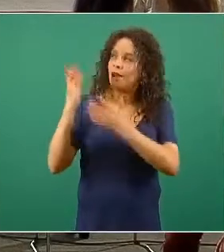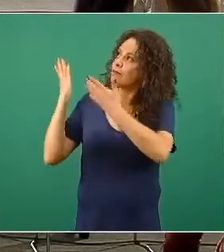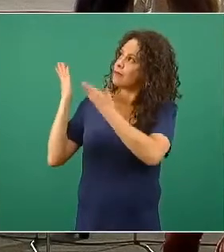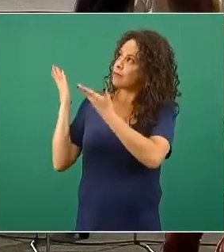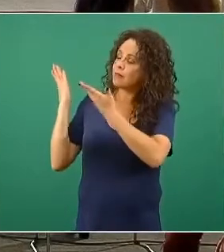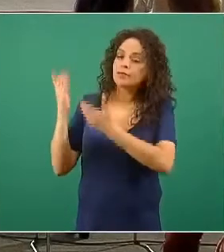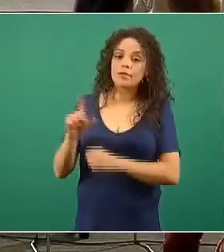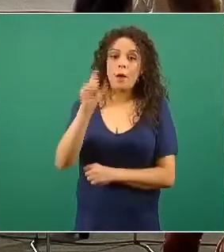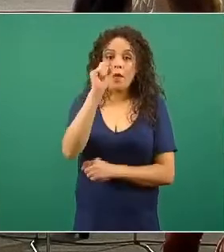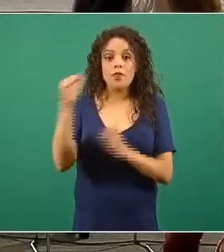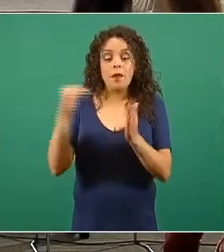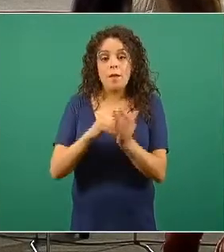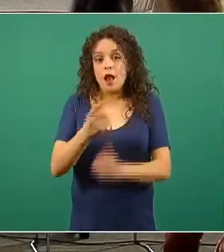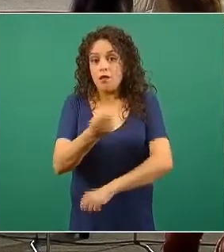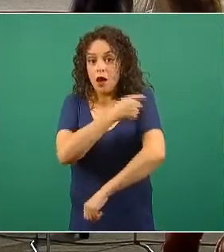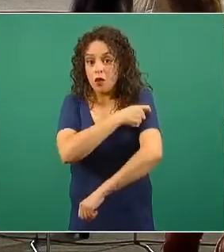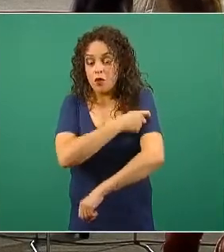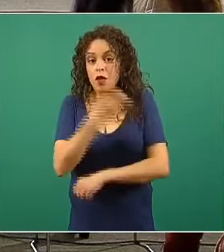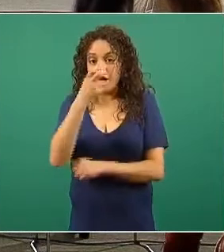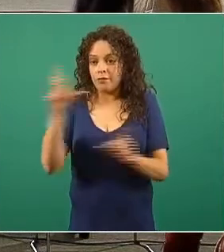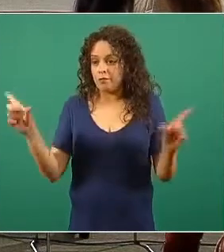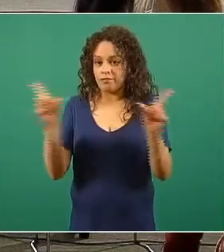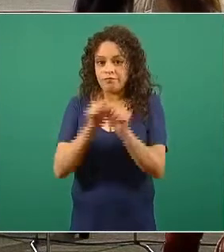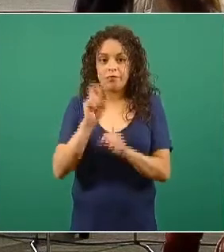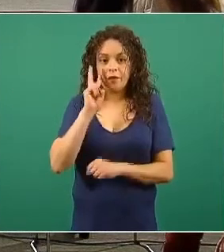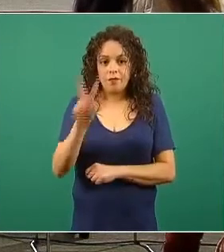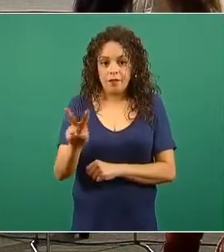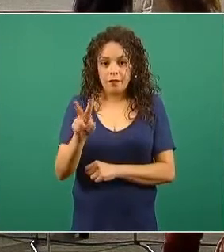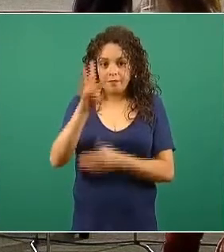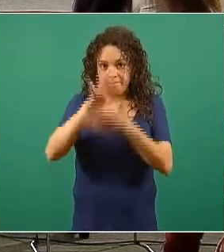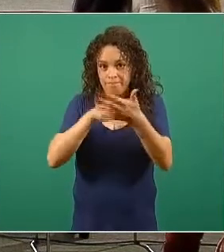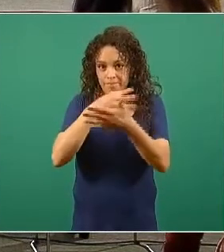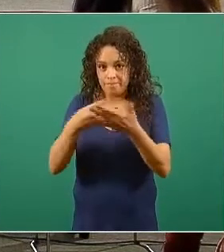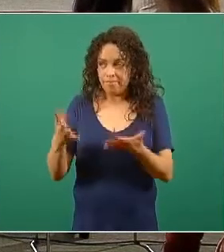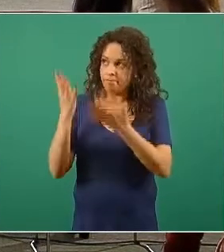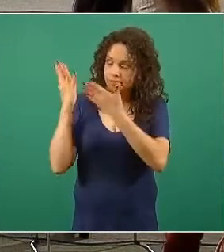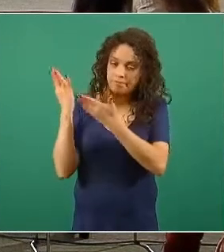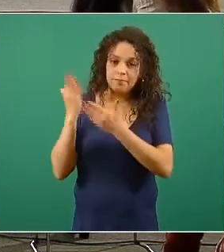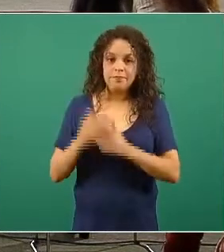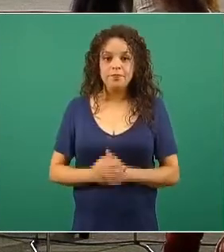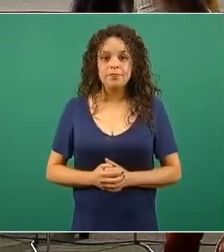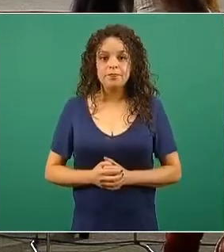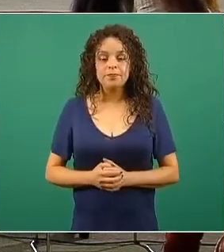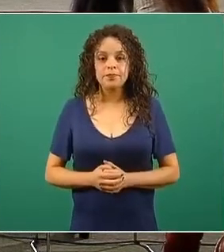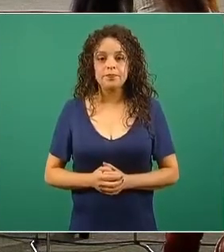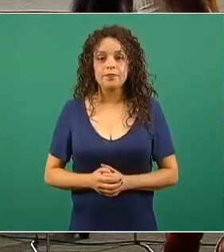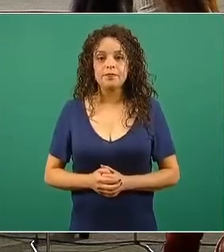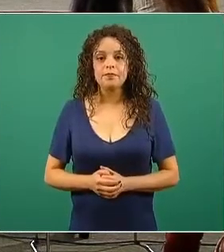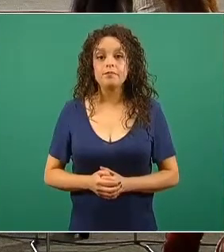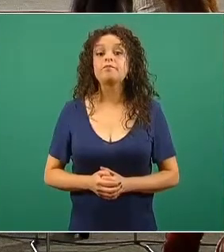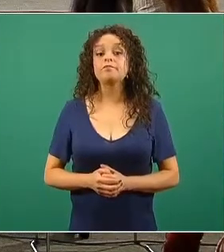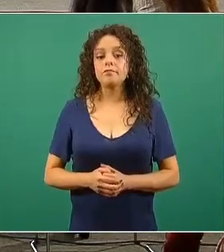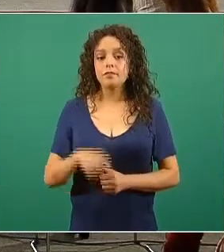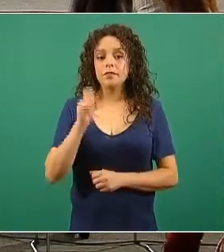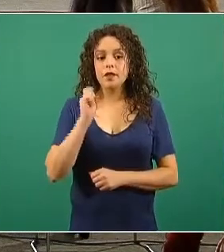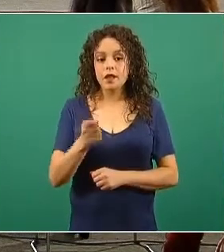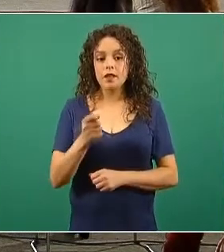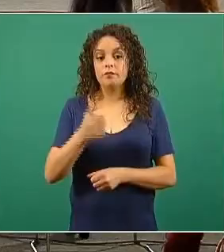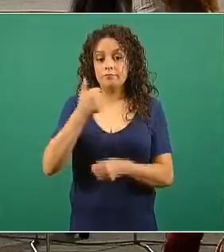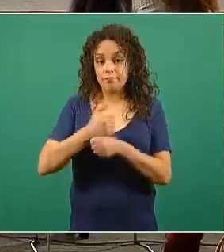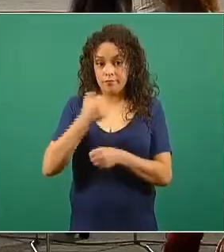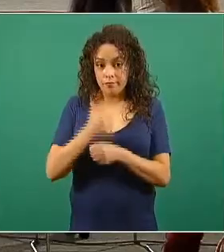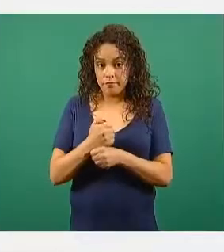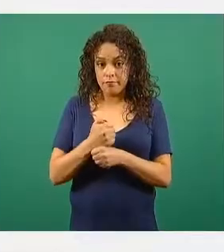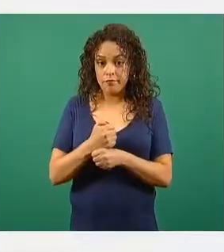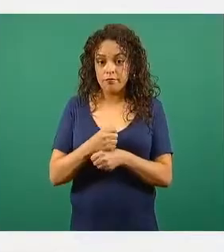el resumen de la intervención en Campeche. Como ustedes pueden ver, se va a cubrir educación básica, educación